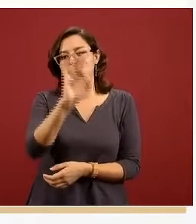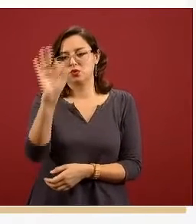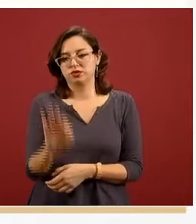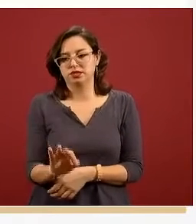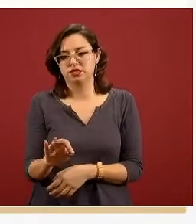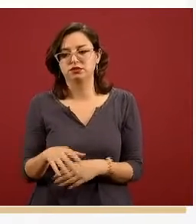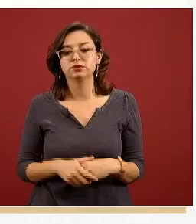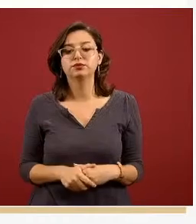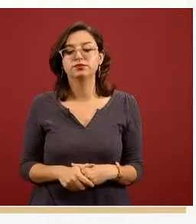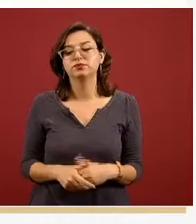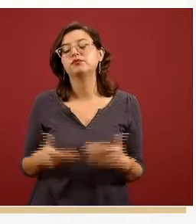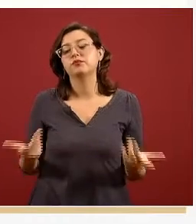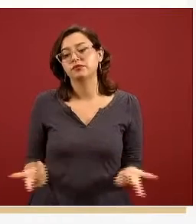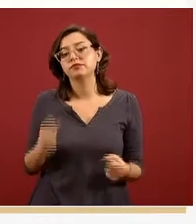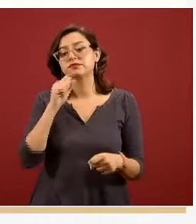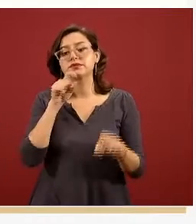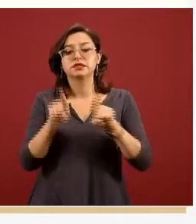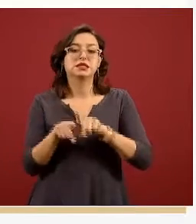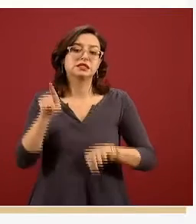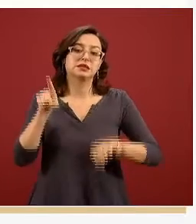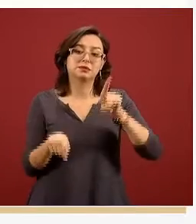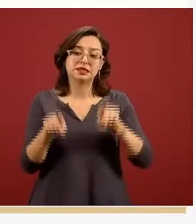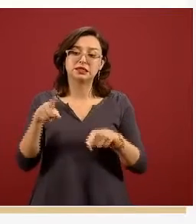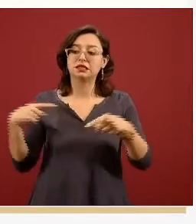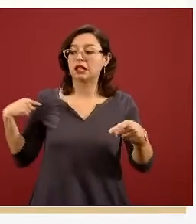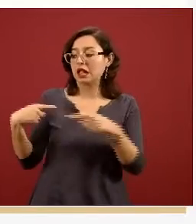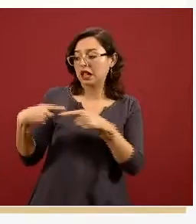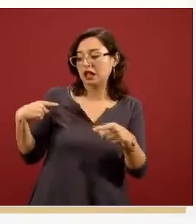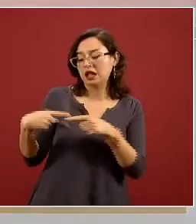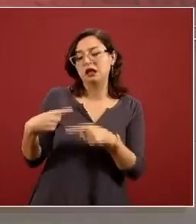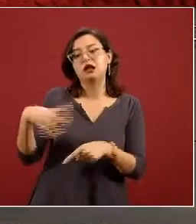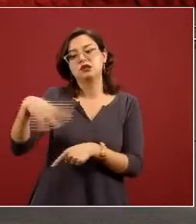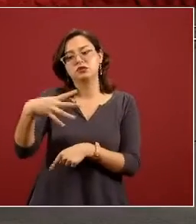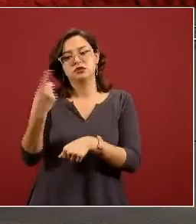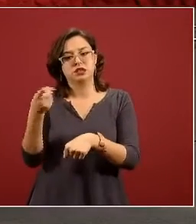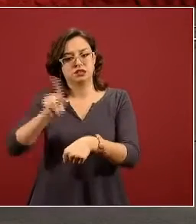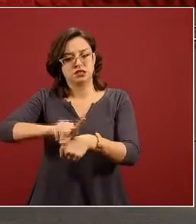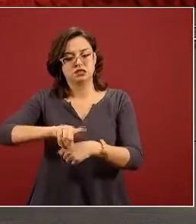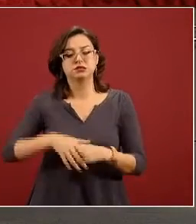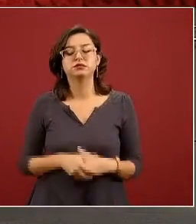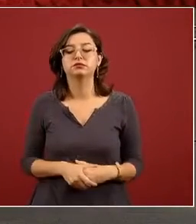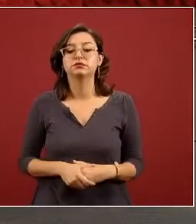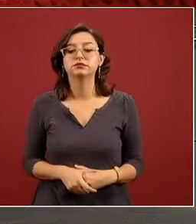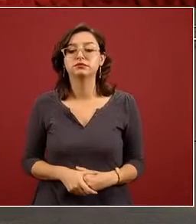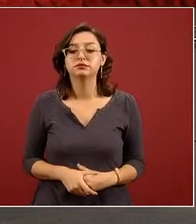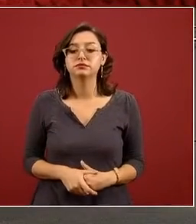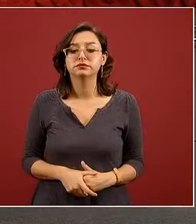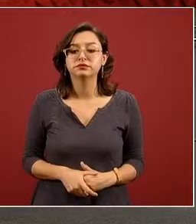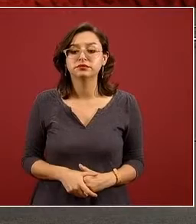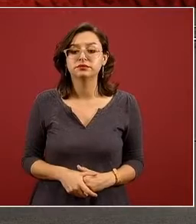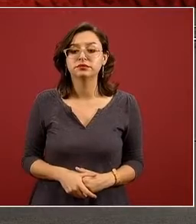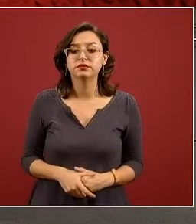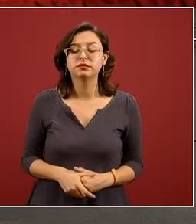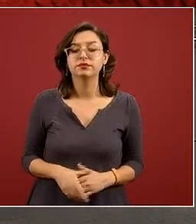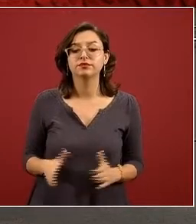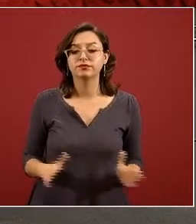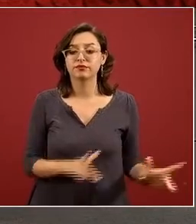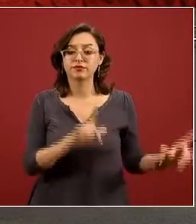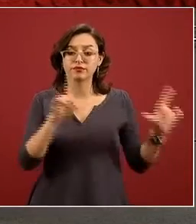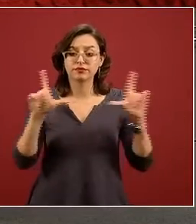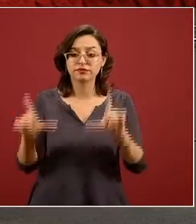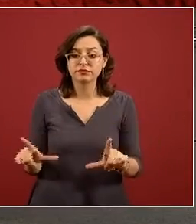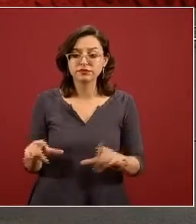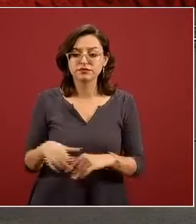y esto es también de la epidemia activa, es decir, de la carga más reciente. La siguiente, por favor. Tenemos la